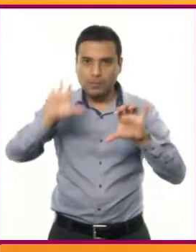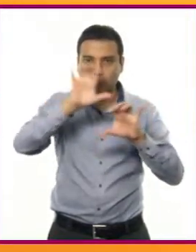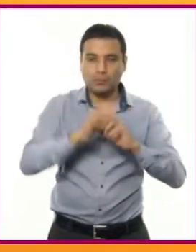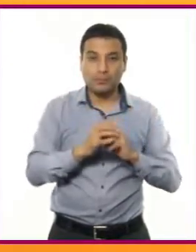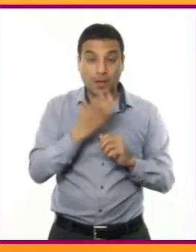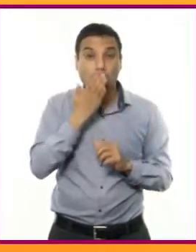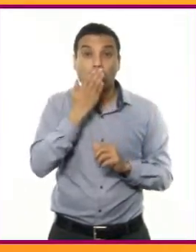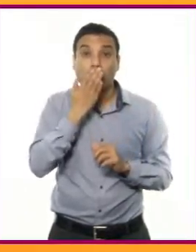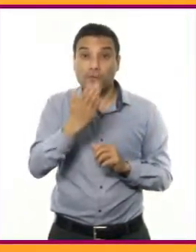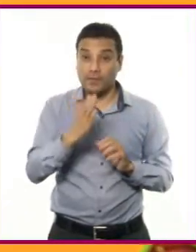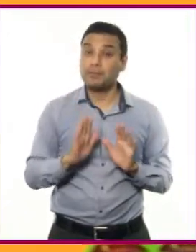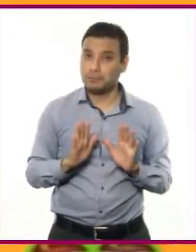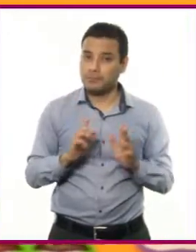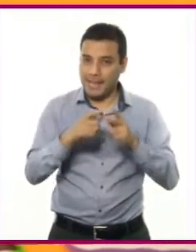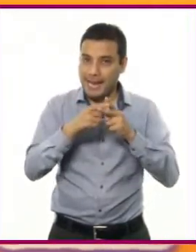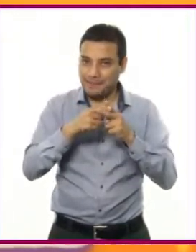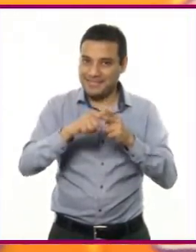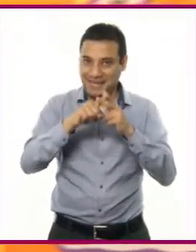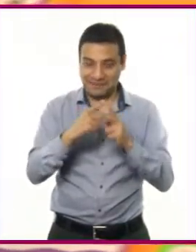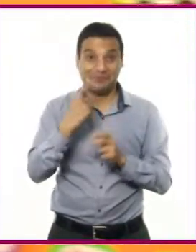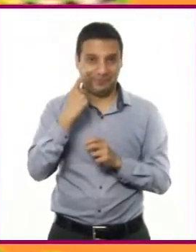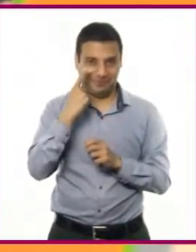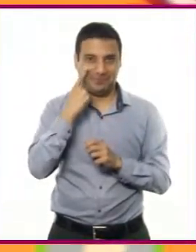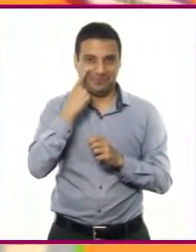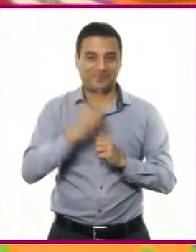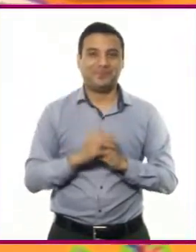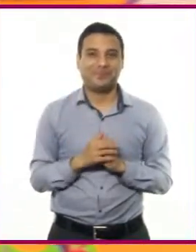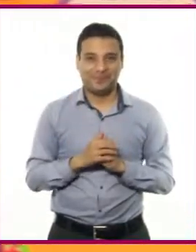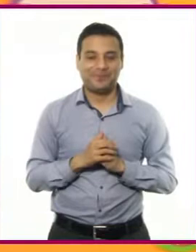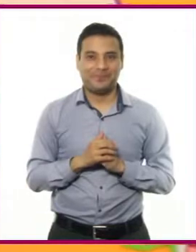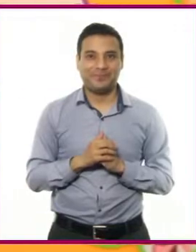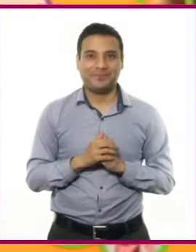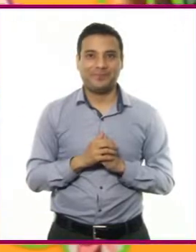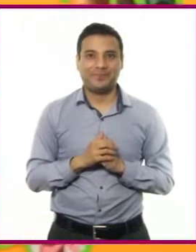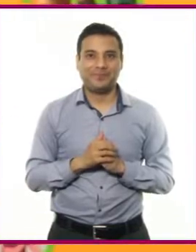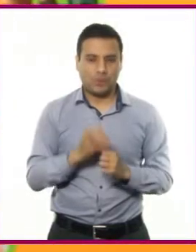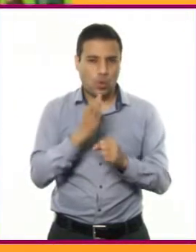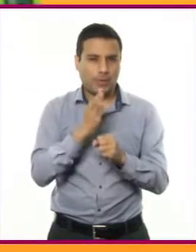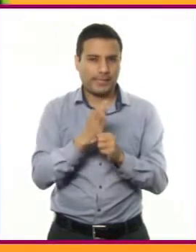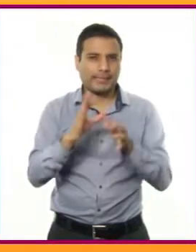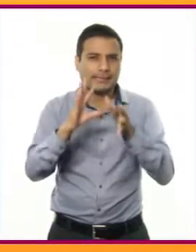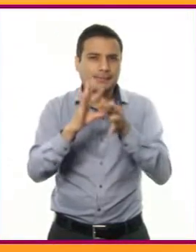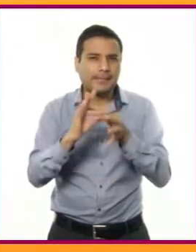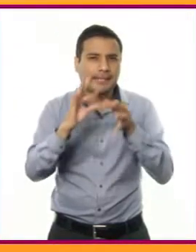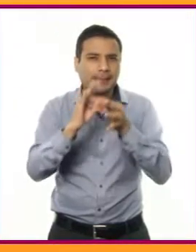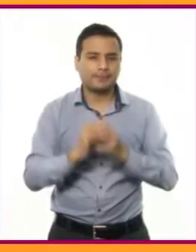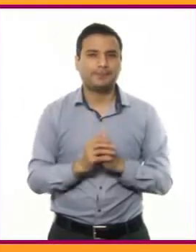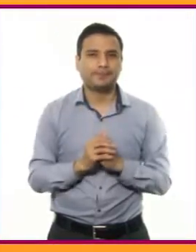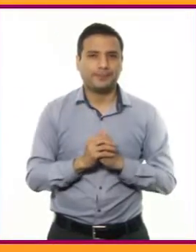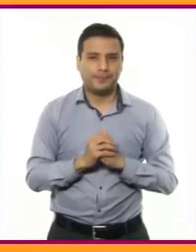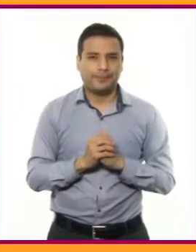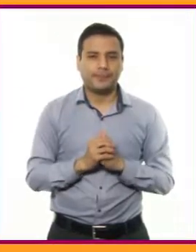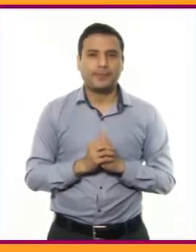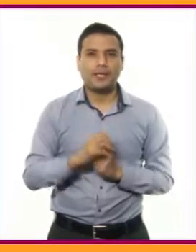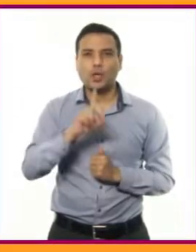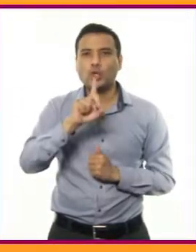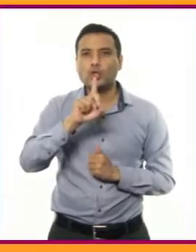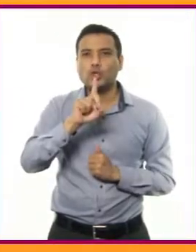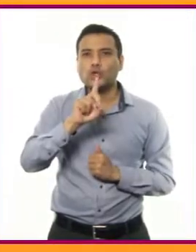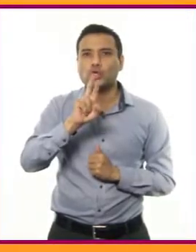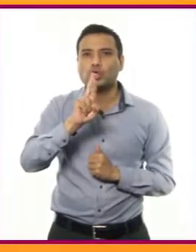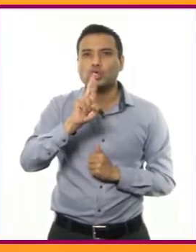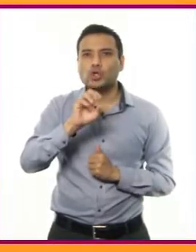bien. Iniciamos la explicación de nuestro mapa mental definiendo sustancia adictiva o droga.